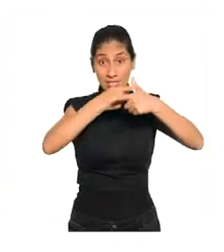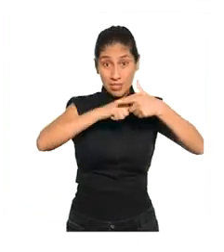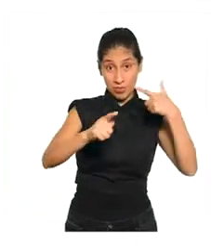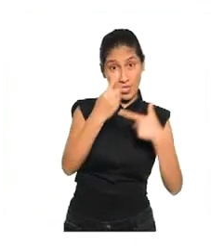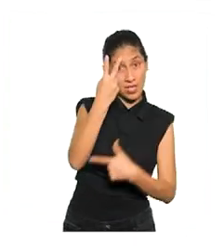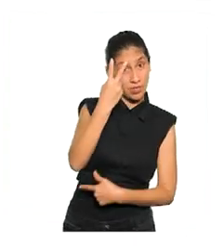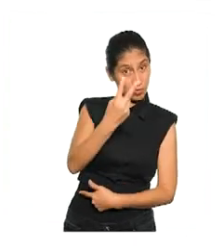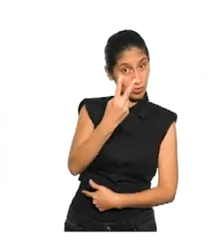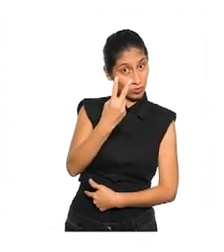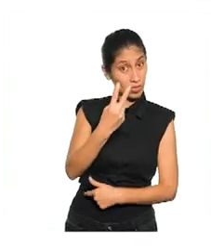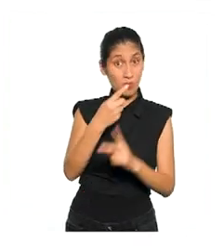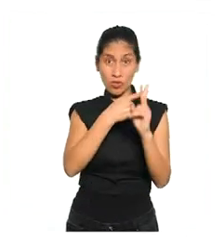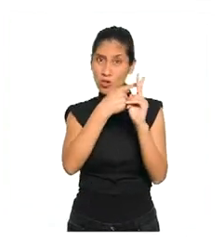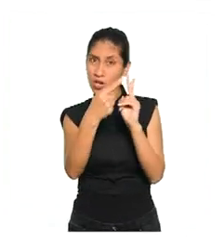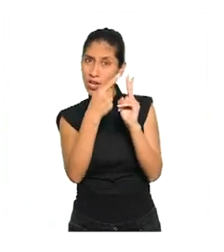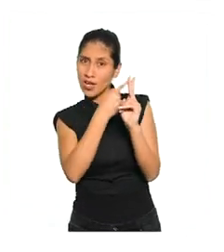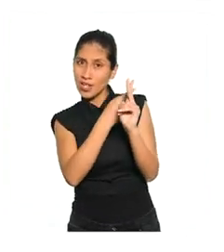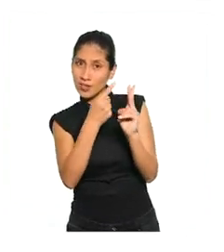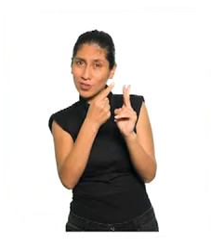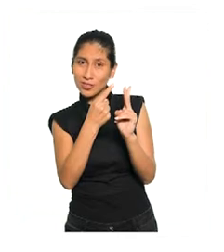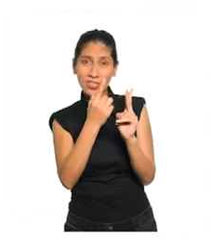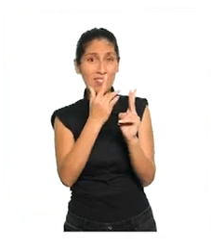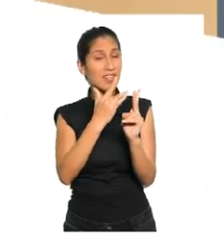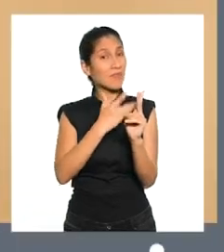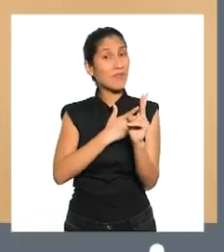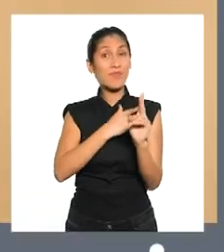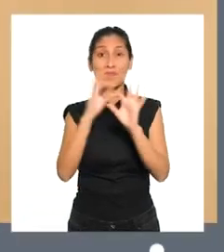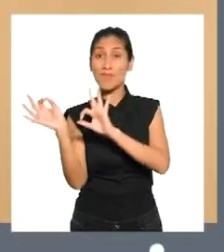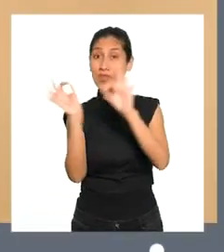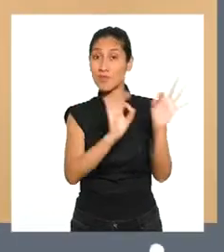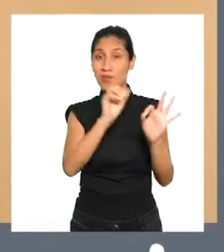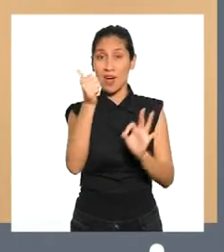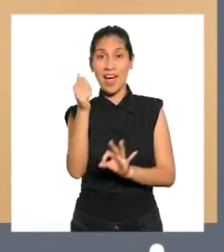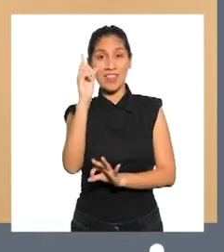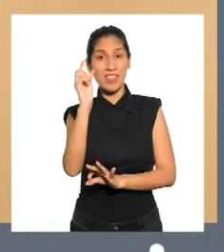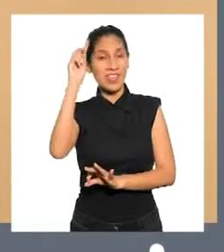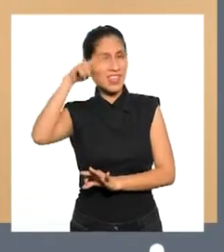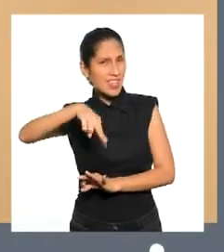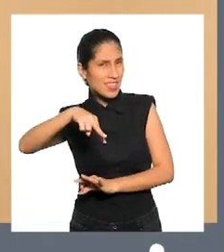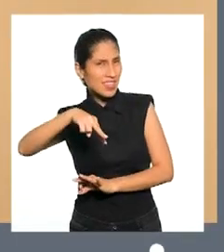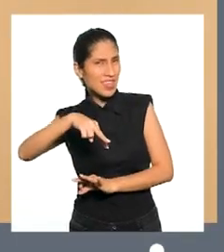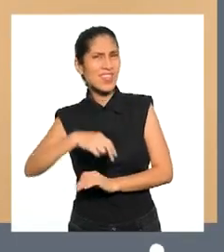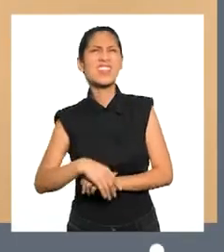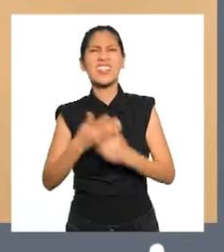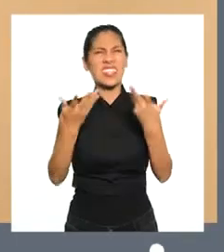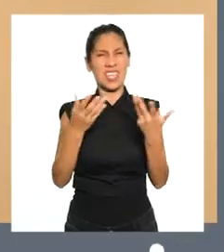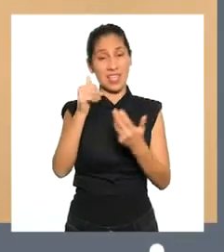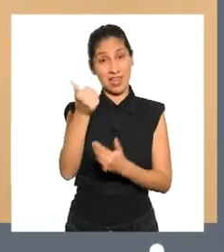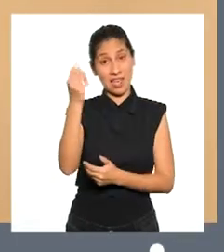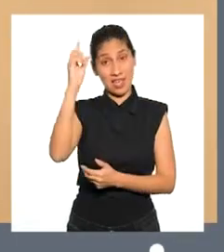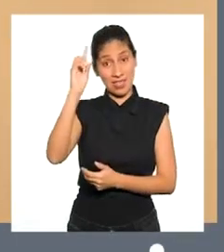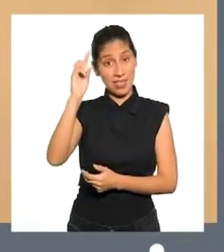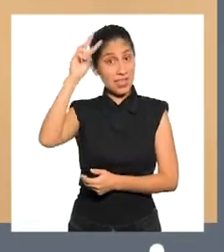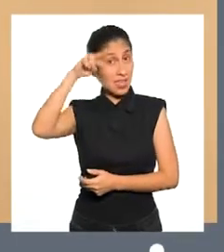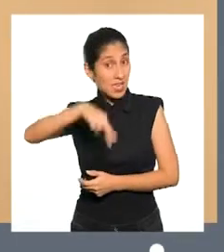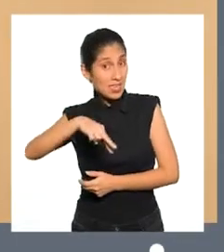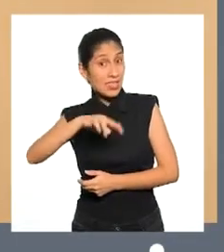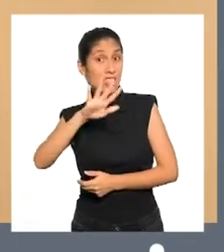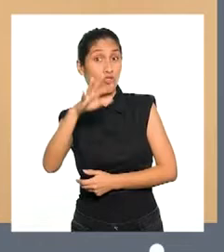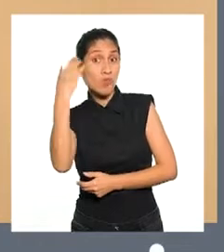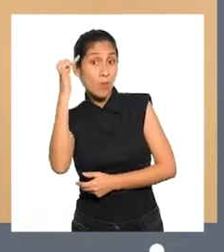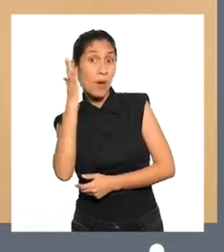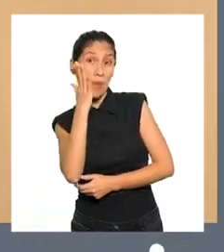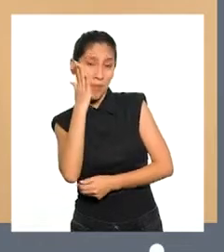eso ambas comparten el mismo ADN. El ADN es el material genético que heredan de sus